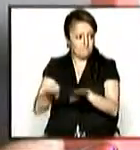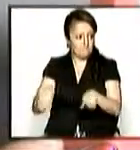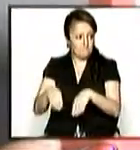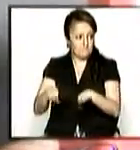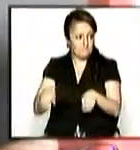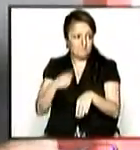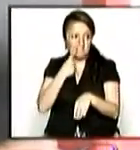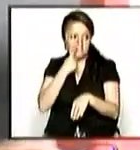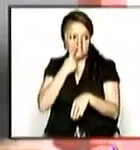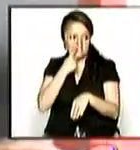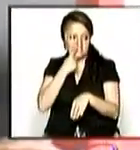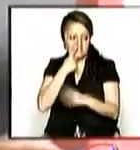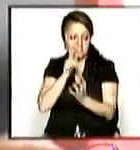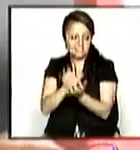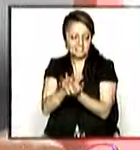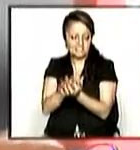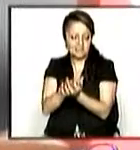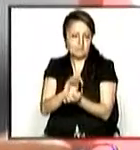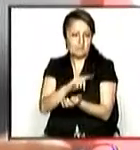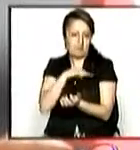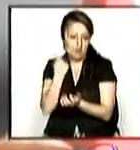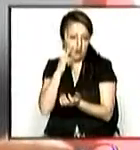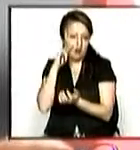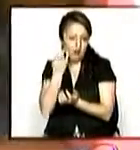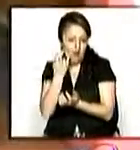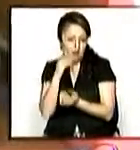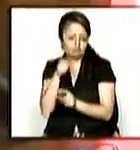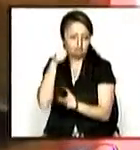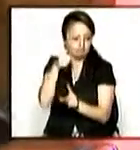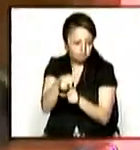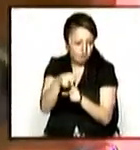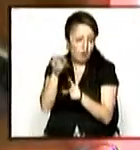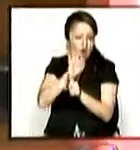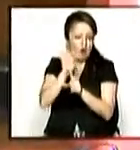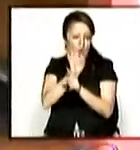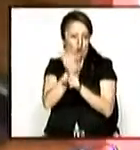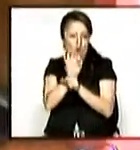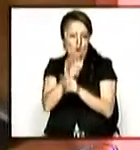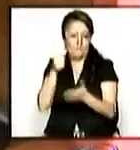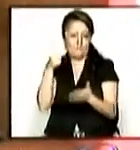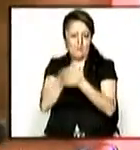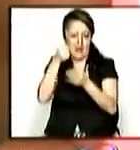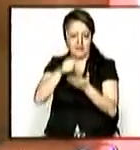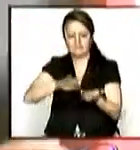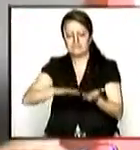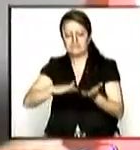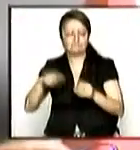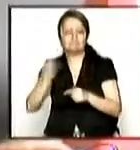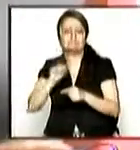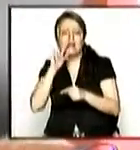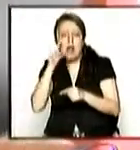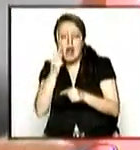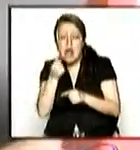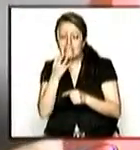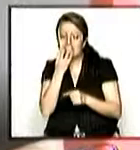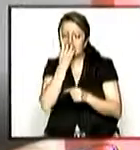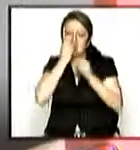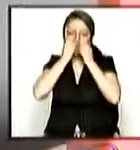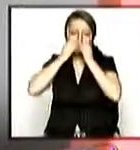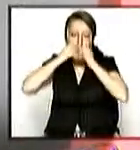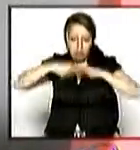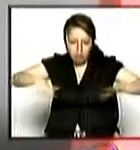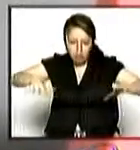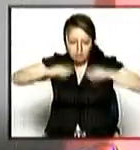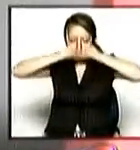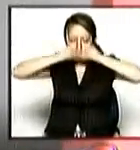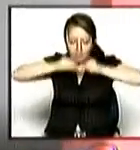diente, lo perdimos por caries, por un accidente, aquí debería haber otro diente, pero lo perdimos, enfermedad periodontal,